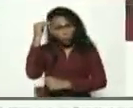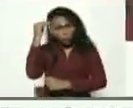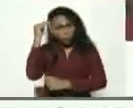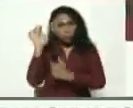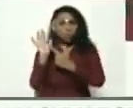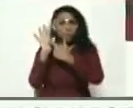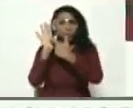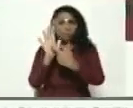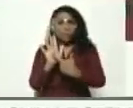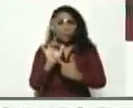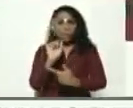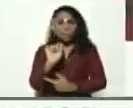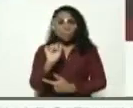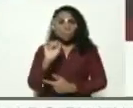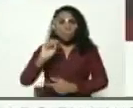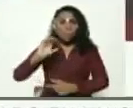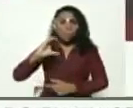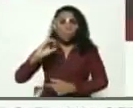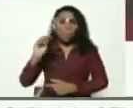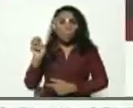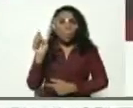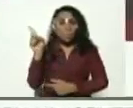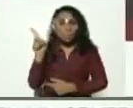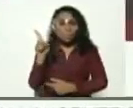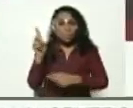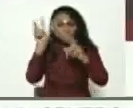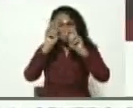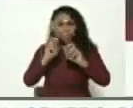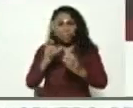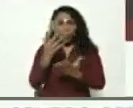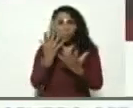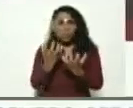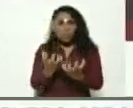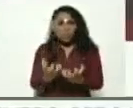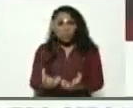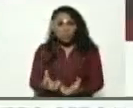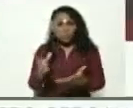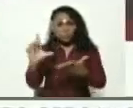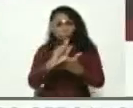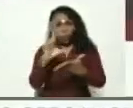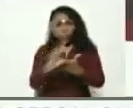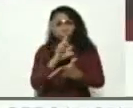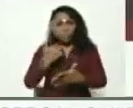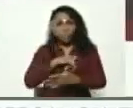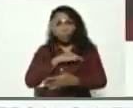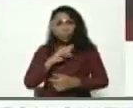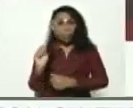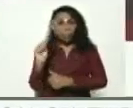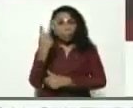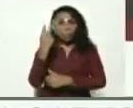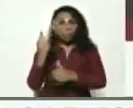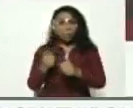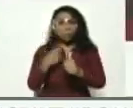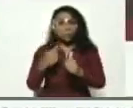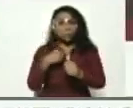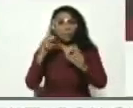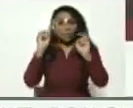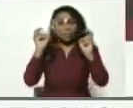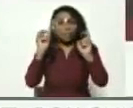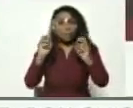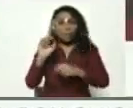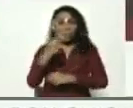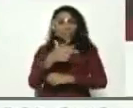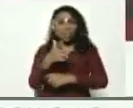www.memoriasdoliari.com. Acá podrá revisar y descargar y compartir las ediciones digitales de nuestros primeros títulos, las tres ediciones de la